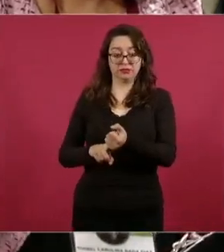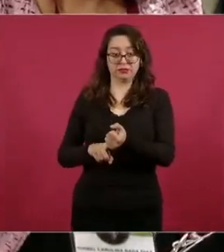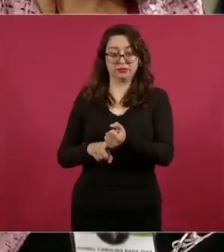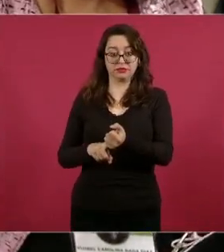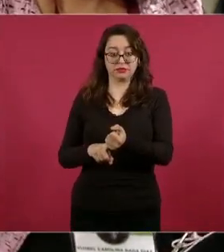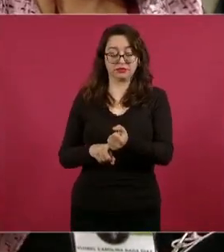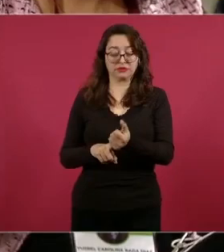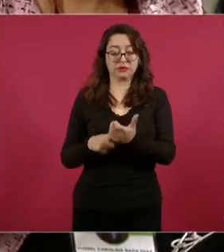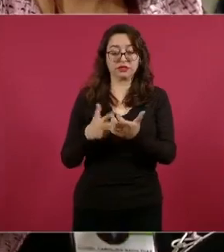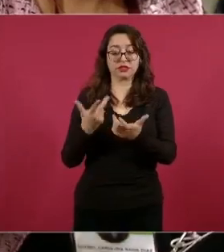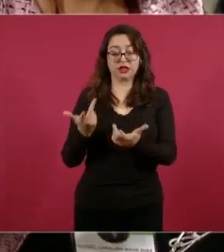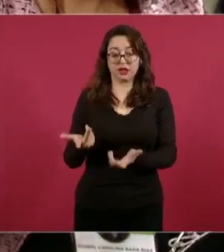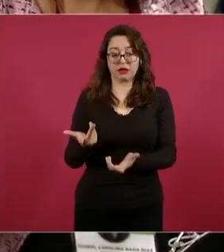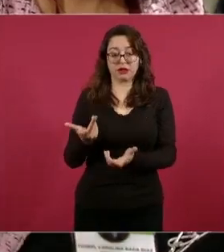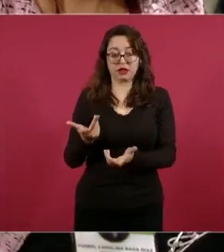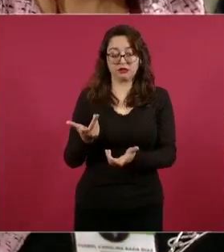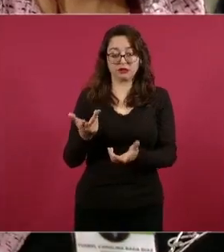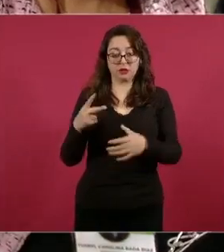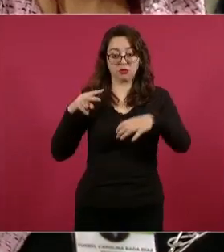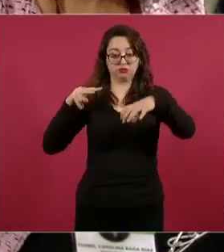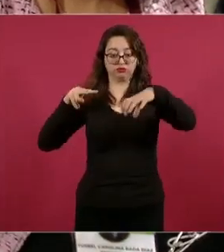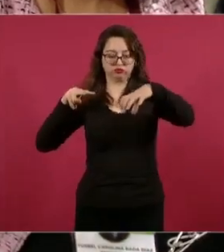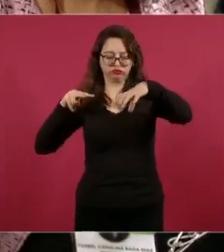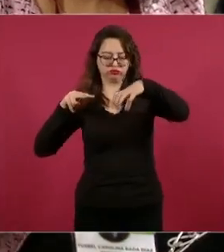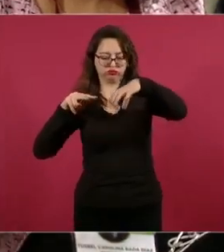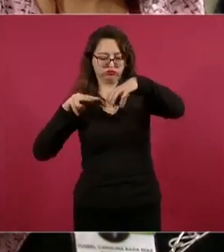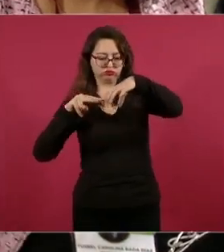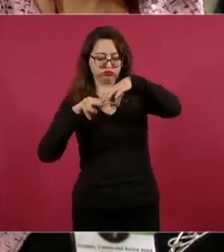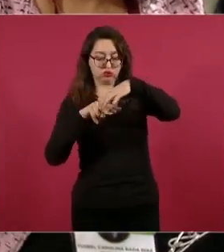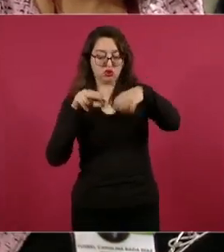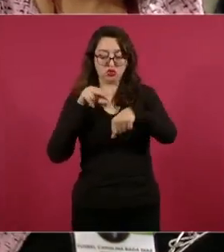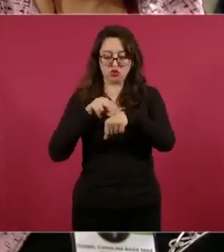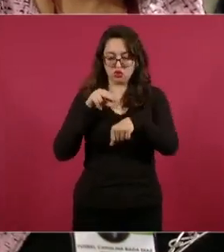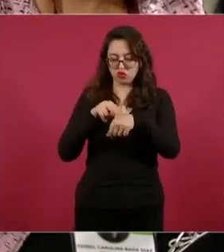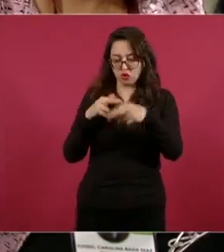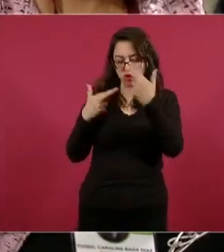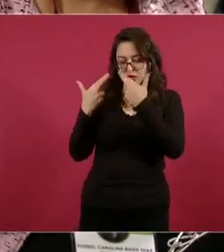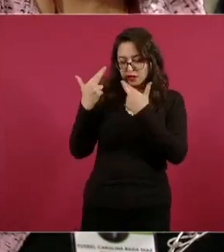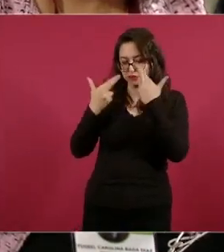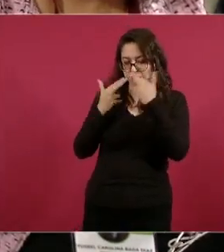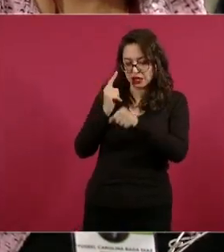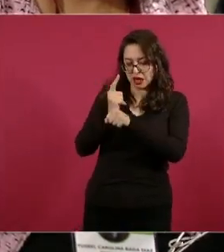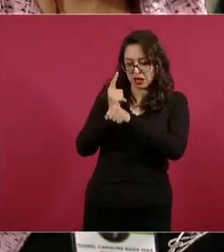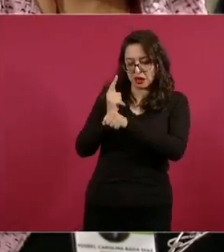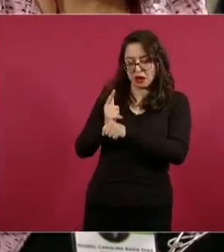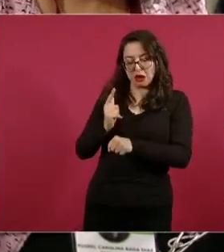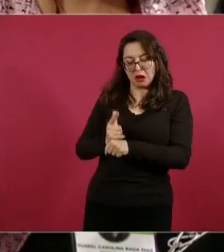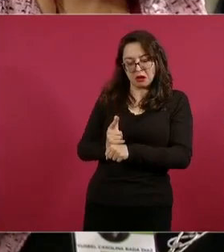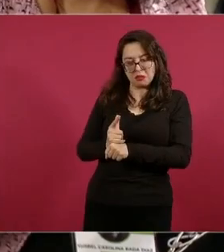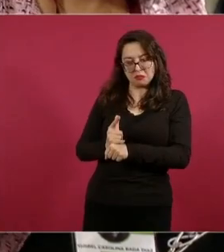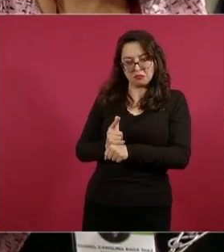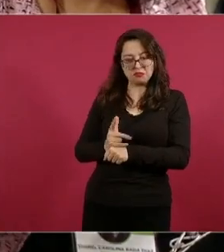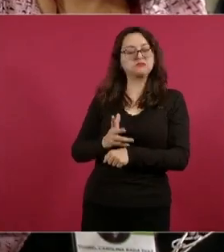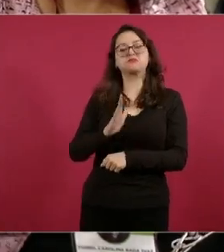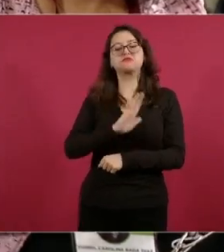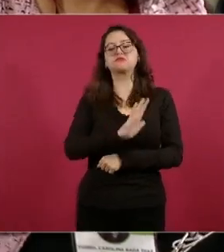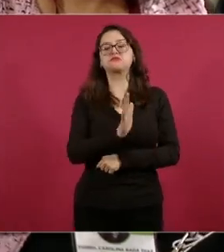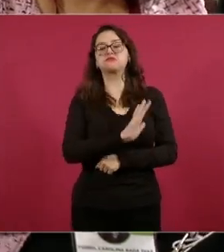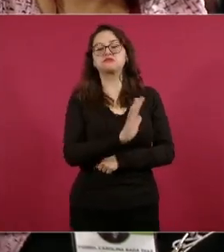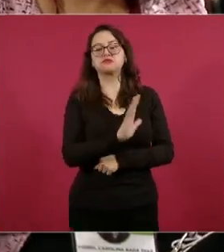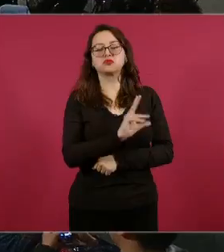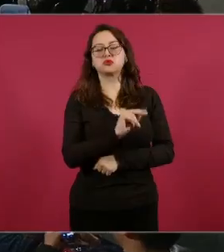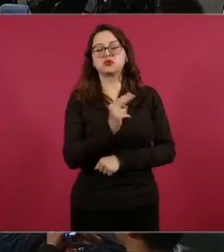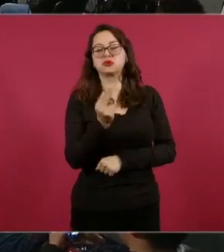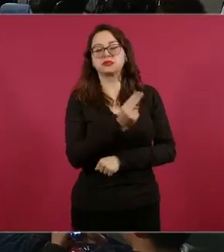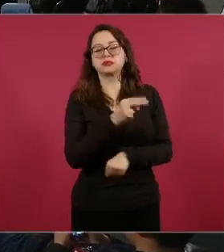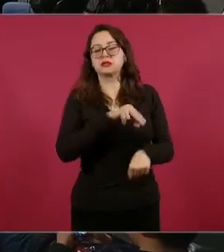y síntomas que reconoce el médico en el paciente. Pero hoy esta gente está diciendo que a través de esta